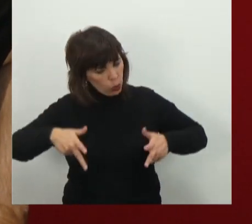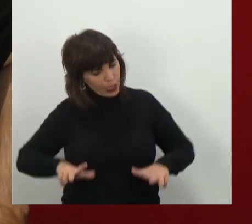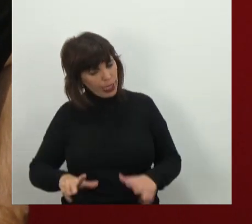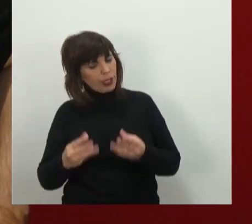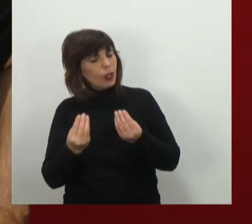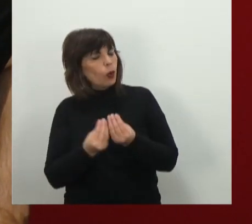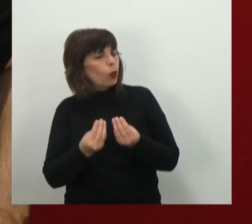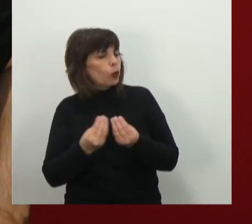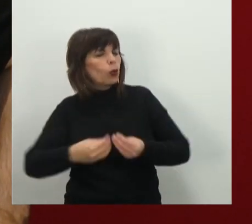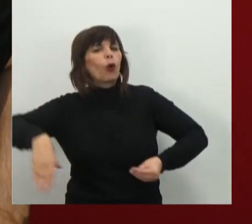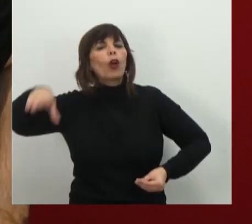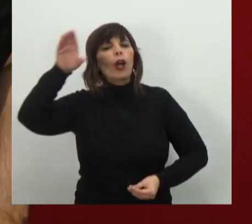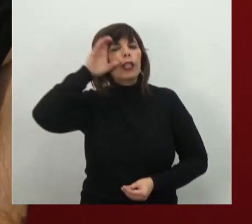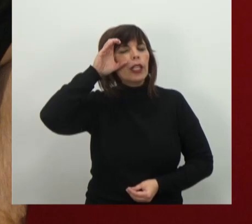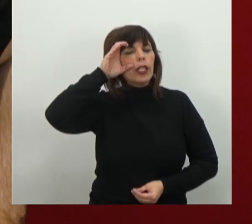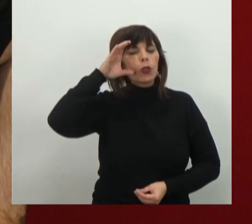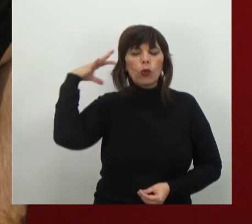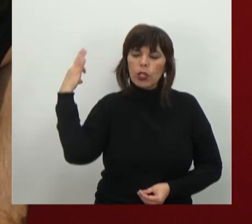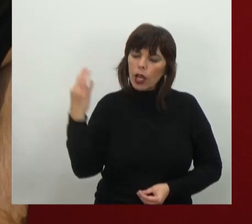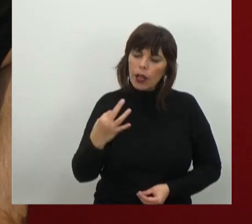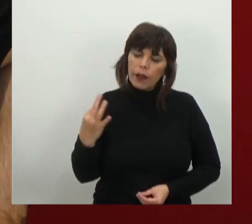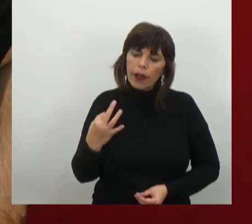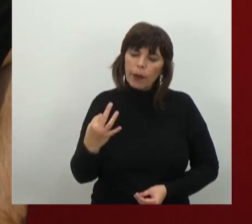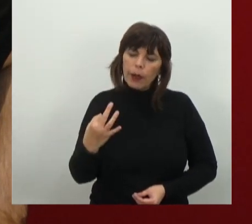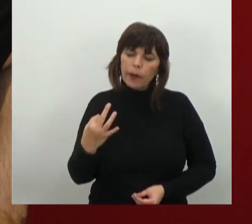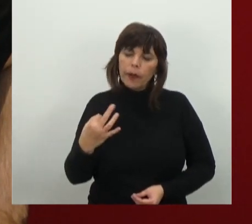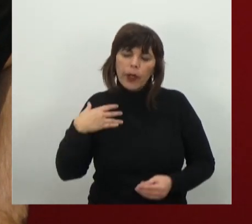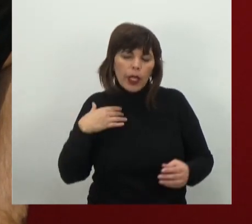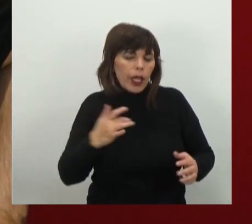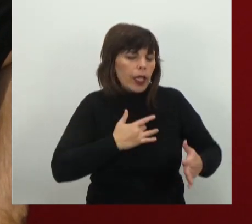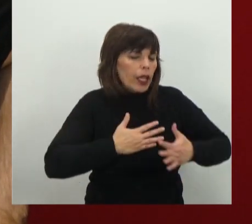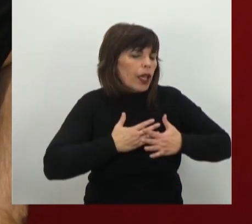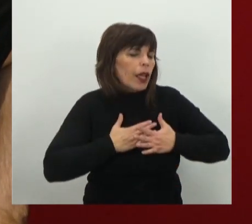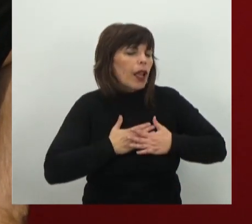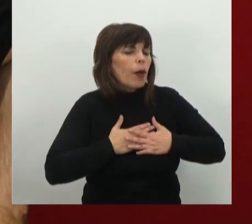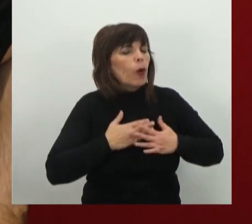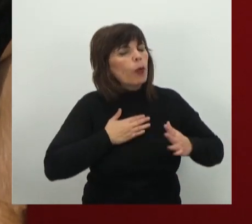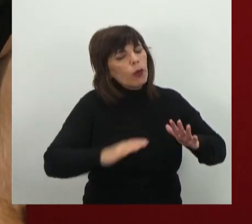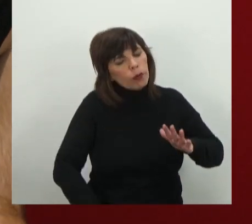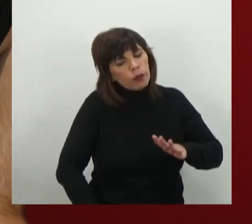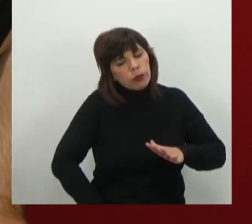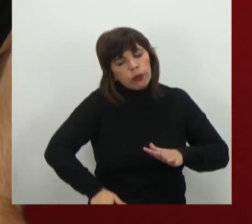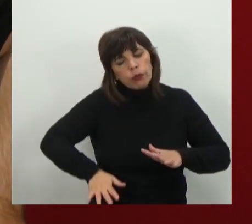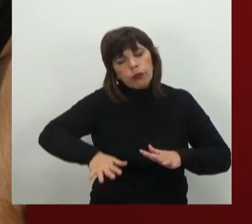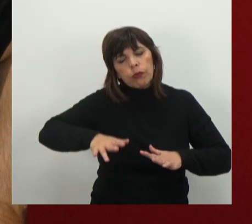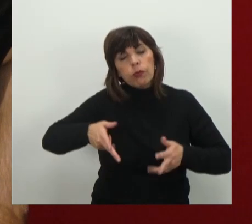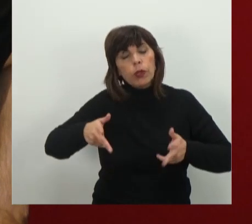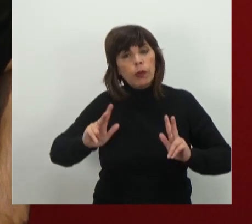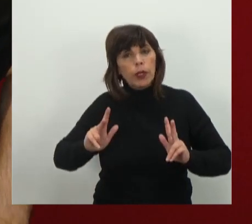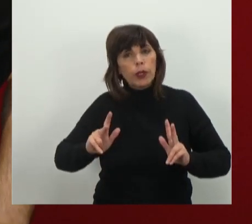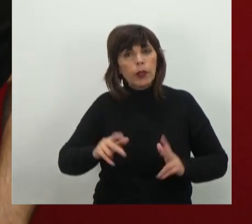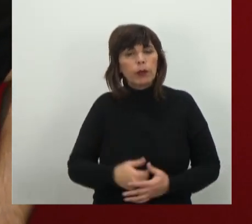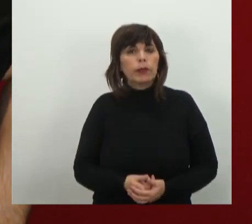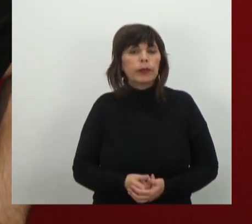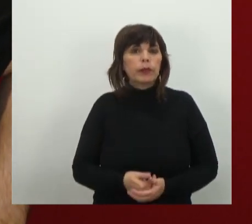Oye su palabra. Déjate rellenar con su amor. Porque la la cosa, no hay